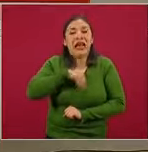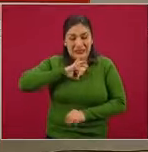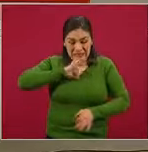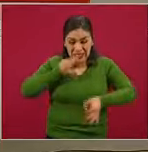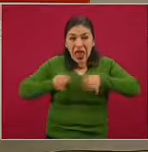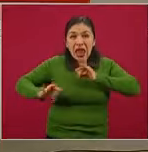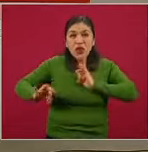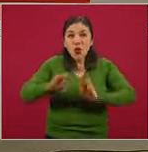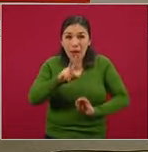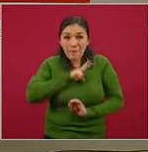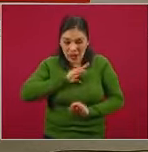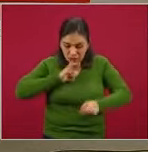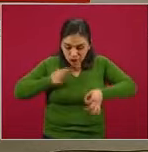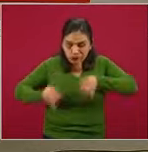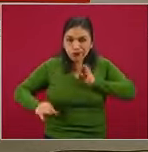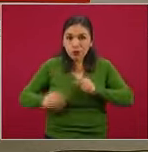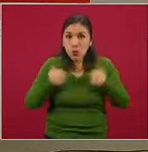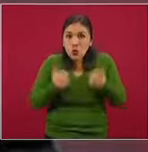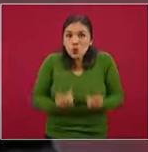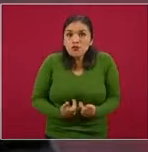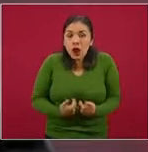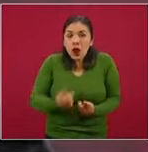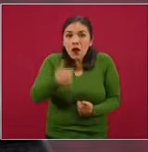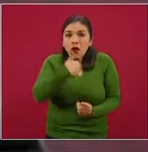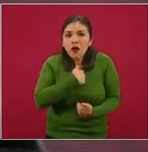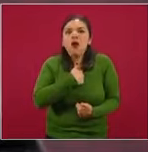células humanas